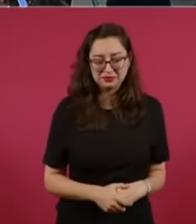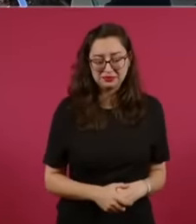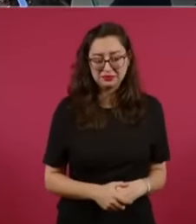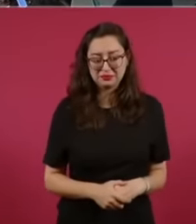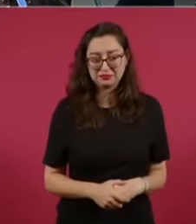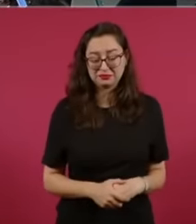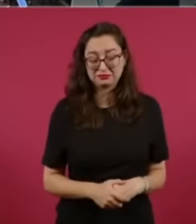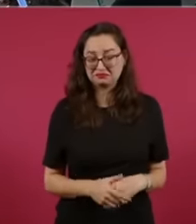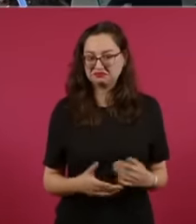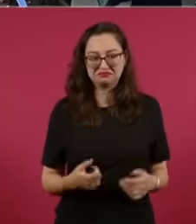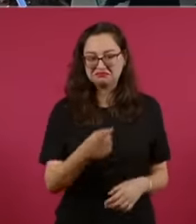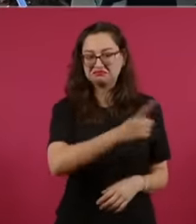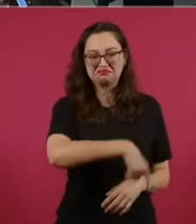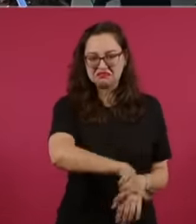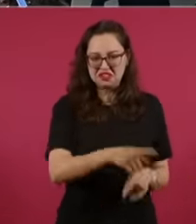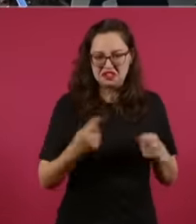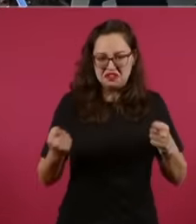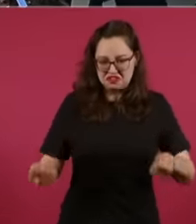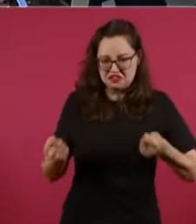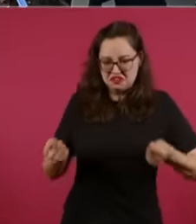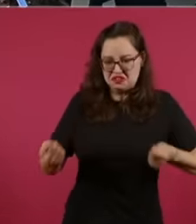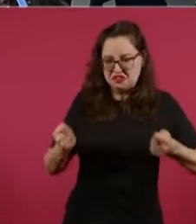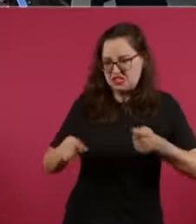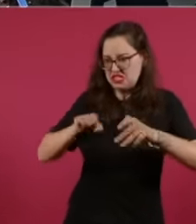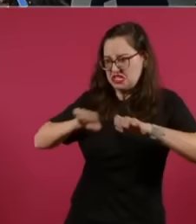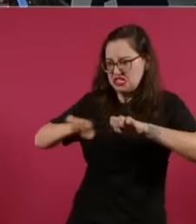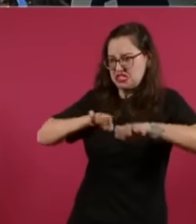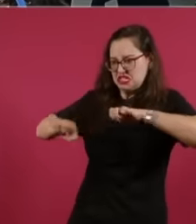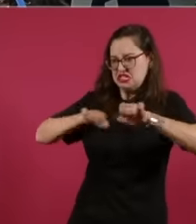Y sin embargo, continúan con lo mismo.